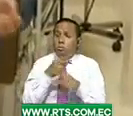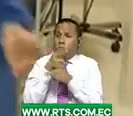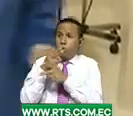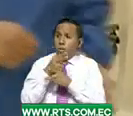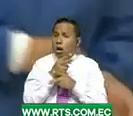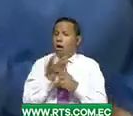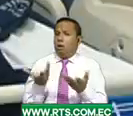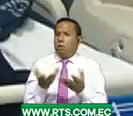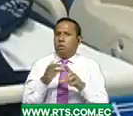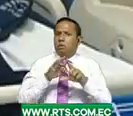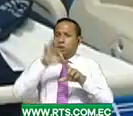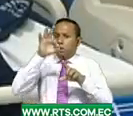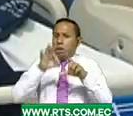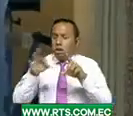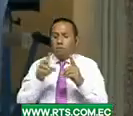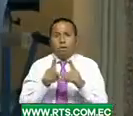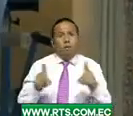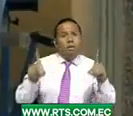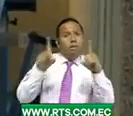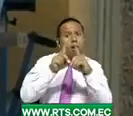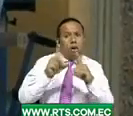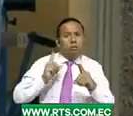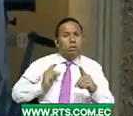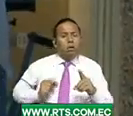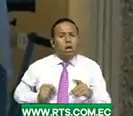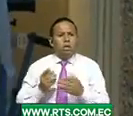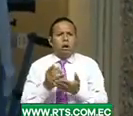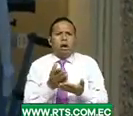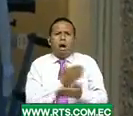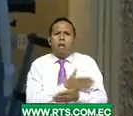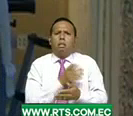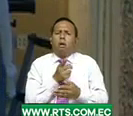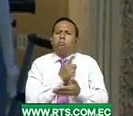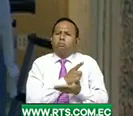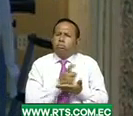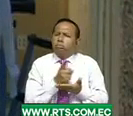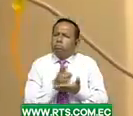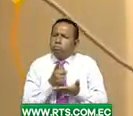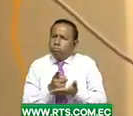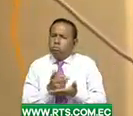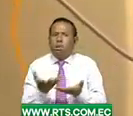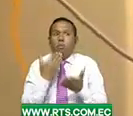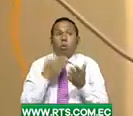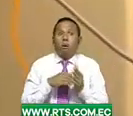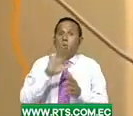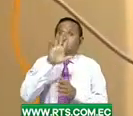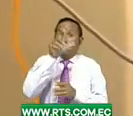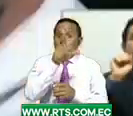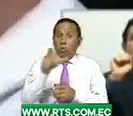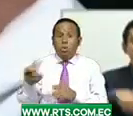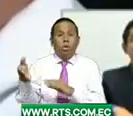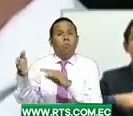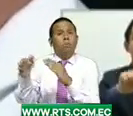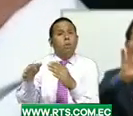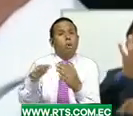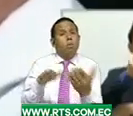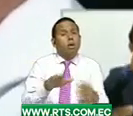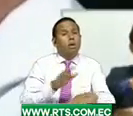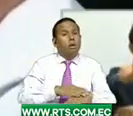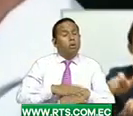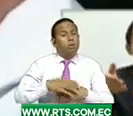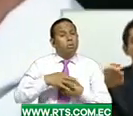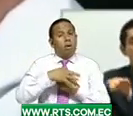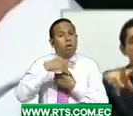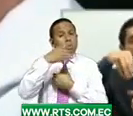Daban cifras, detalles de lo que ha sucedido durante las últimas semanas. Hemos presentado 5 casos de personas fallecidas en